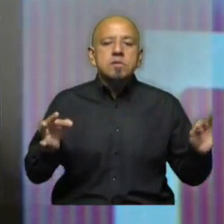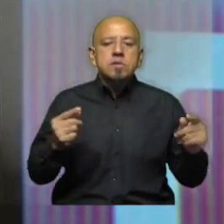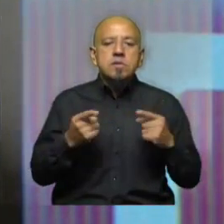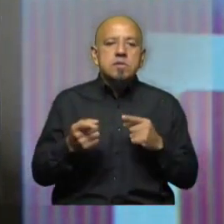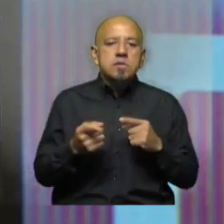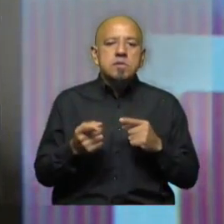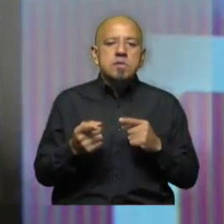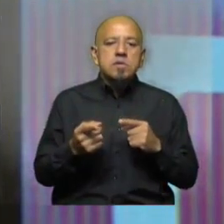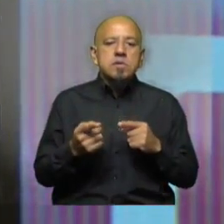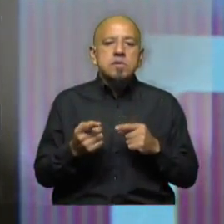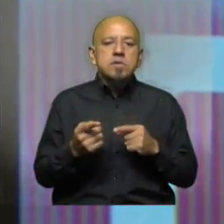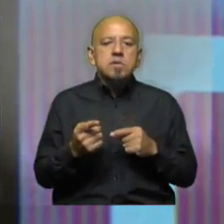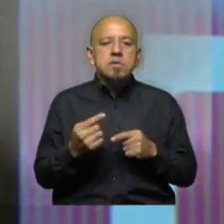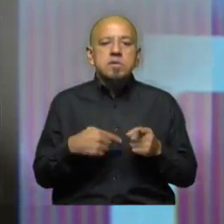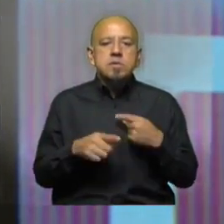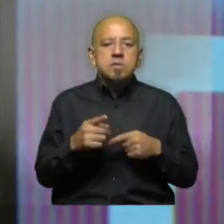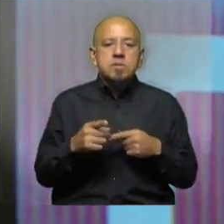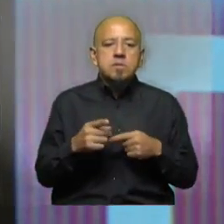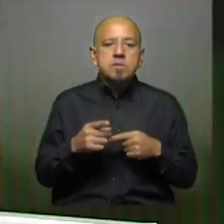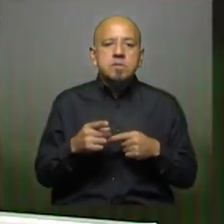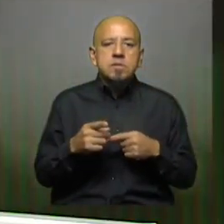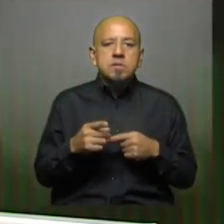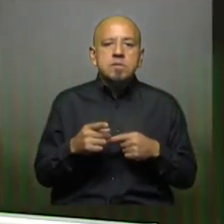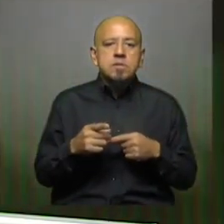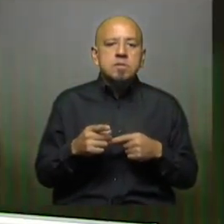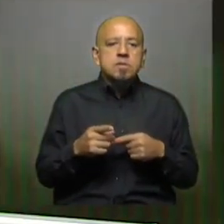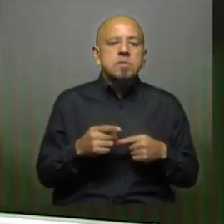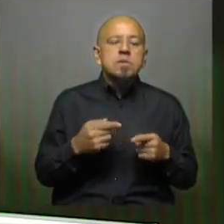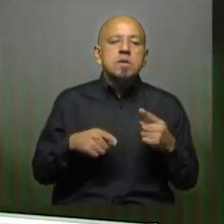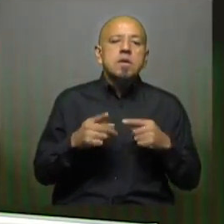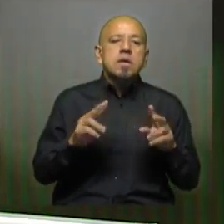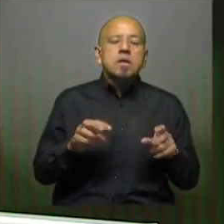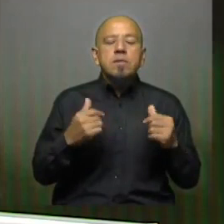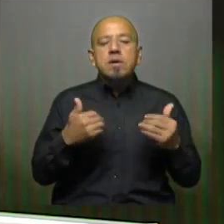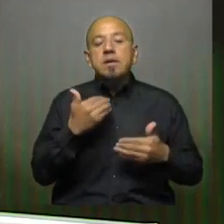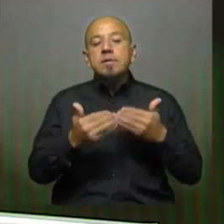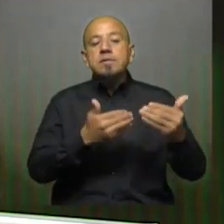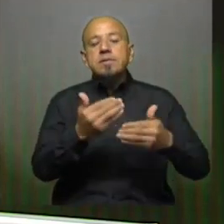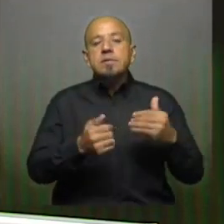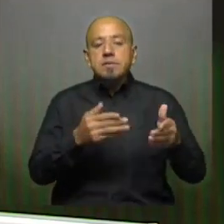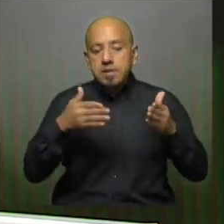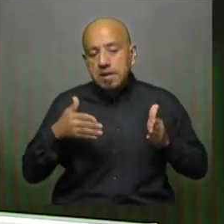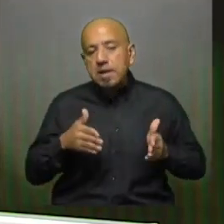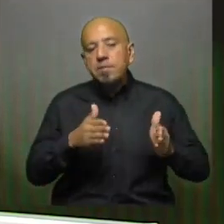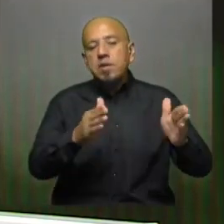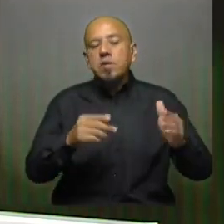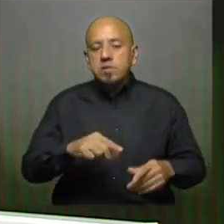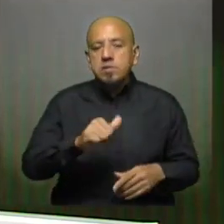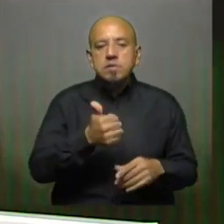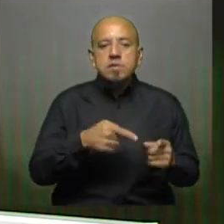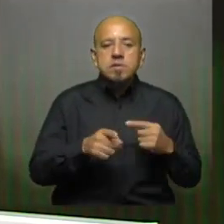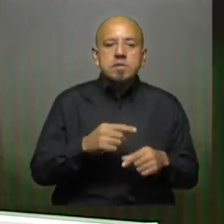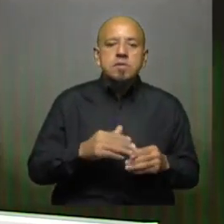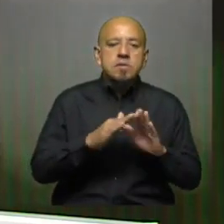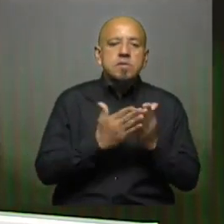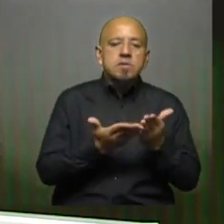en realidad se lo dijo una vecina o algo sí, así. Sí, ahí la historia de esa frase tiene que ver con un libro